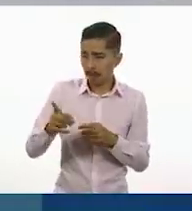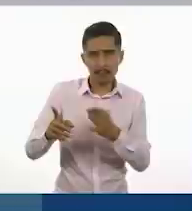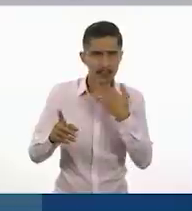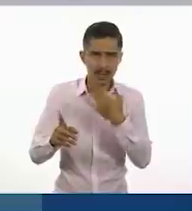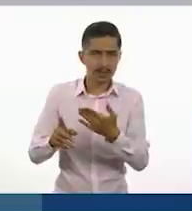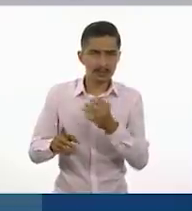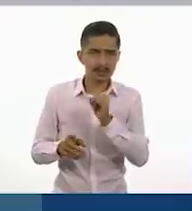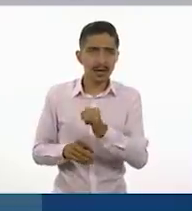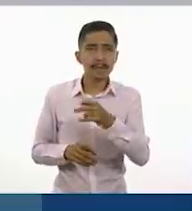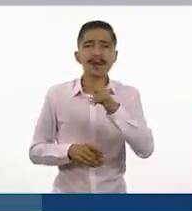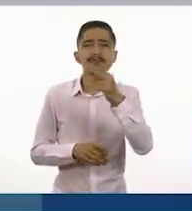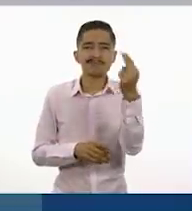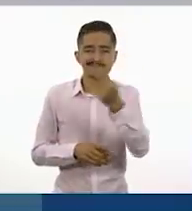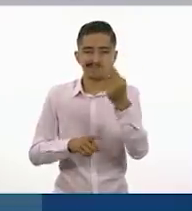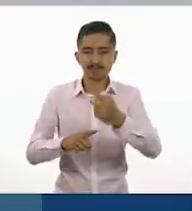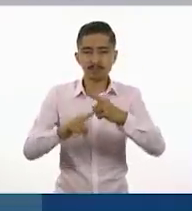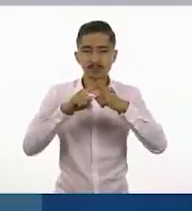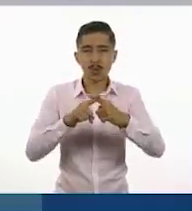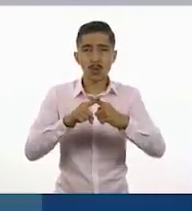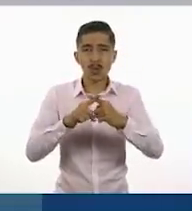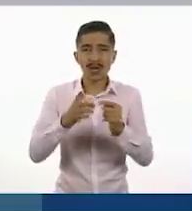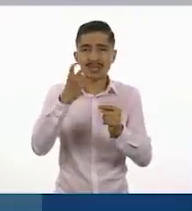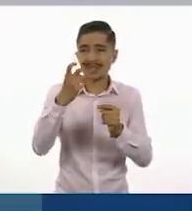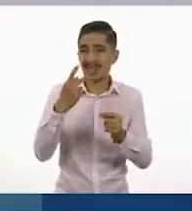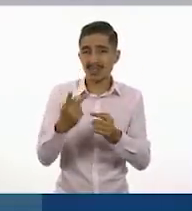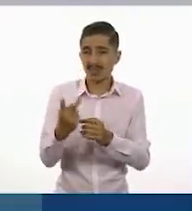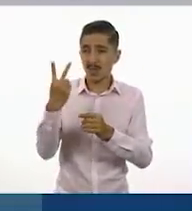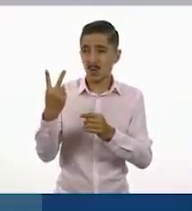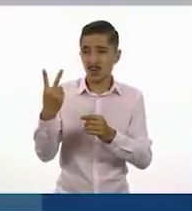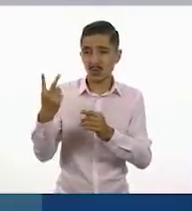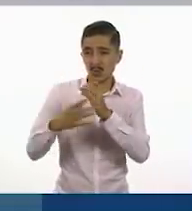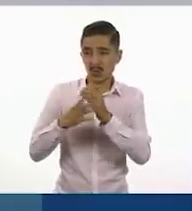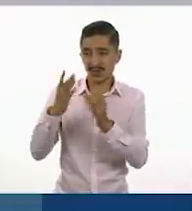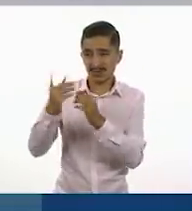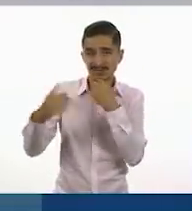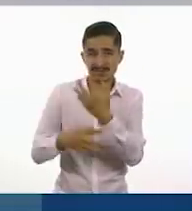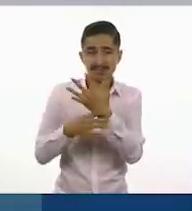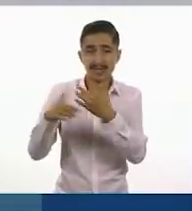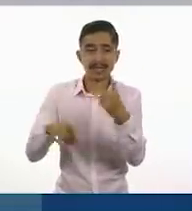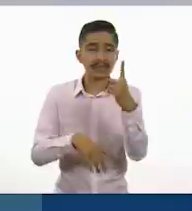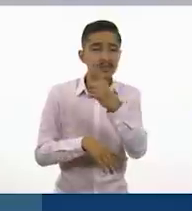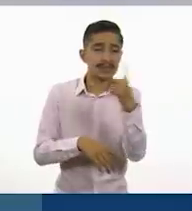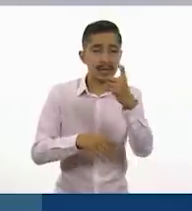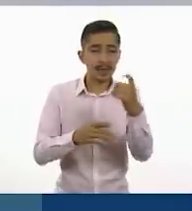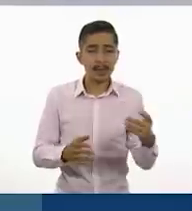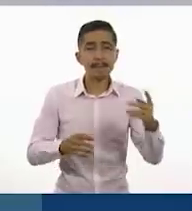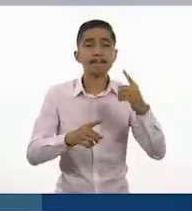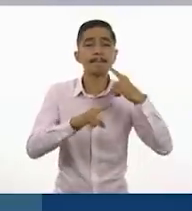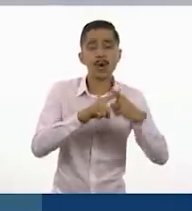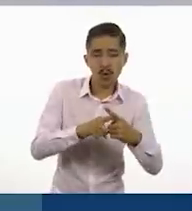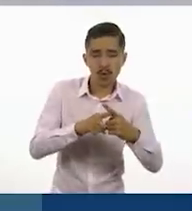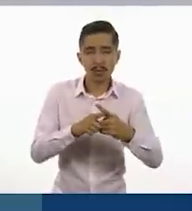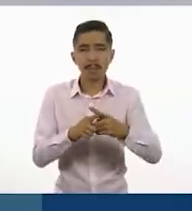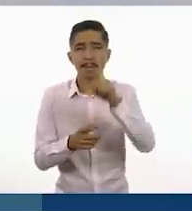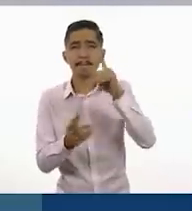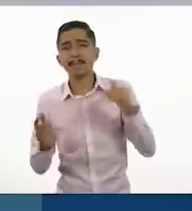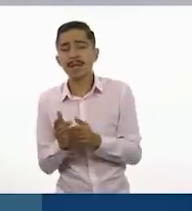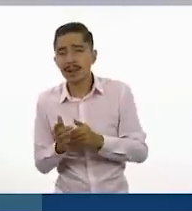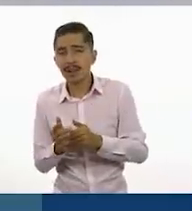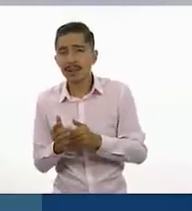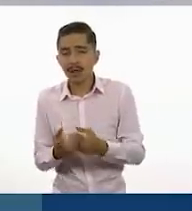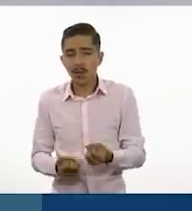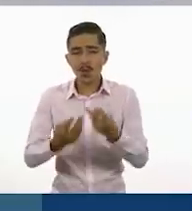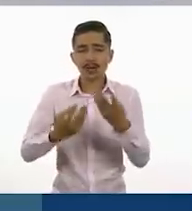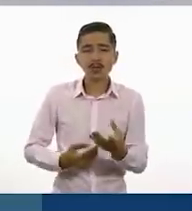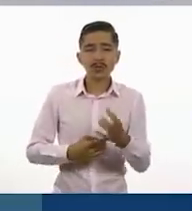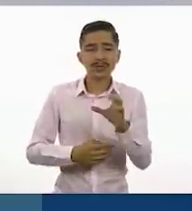bien. Entonces tendríamos que multiplicar esos dos datos que tú nos diste de 100 por 1000 para saber cuántos centímetros hay en 1 kilómetro.